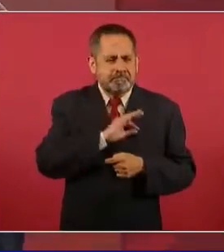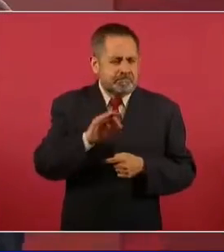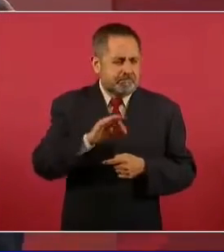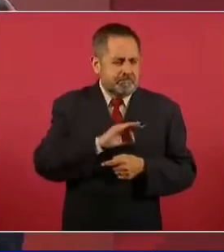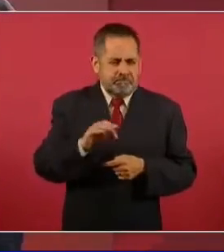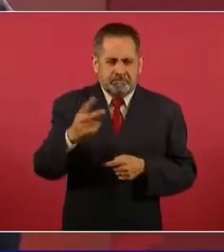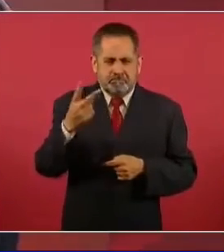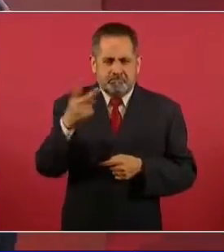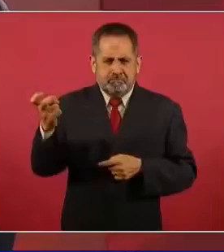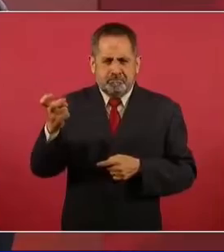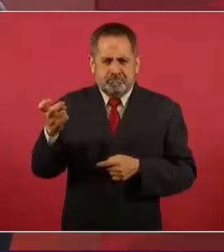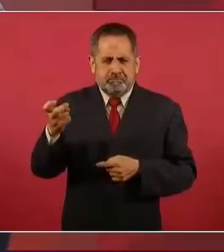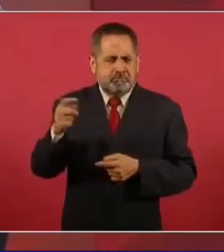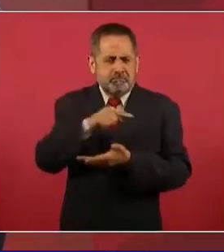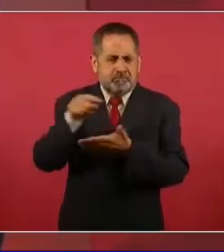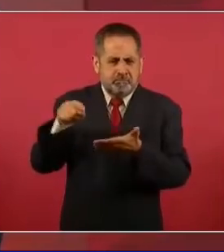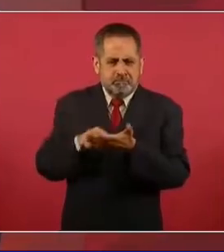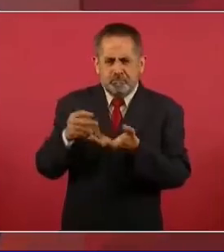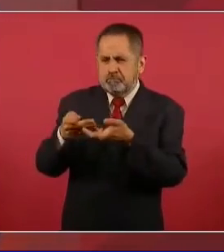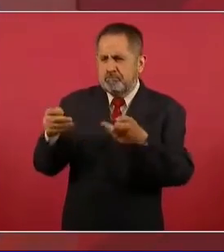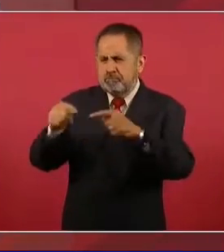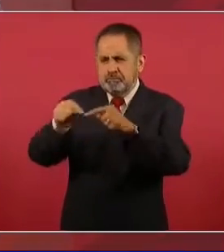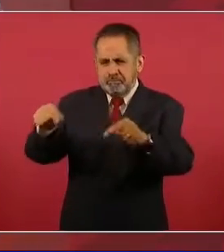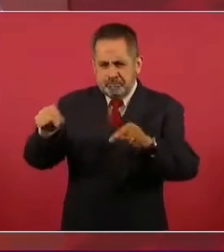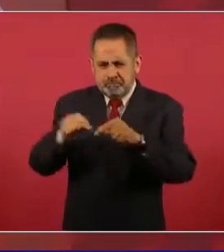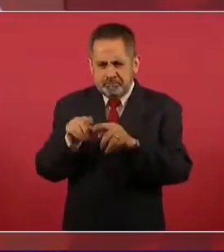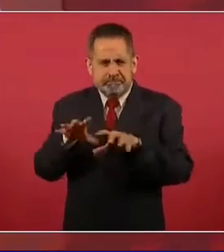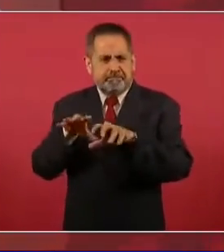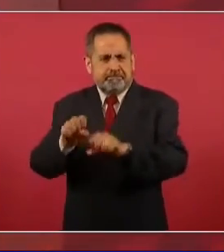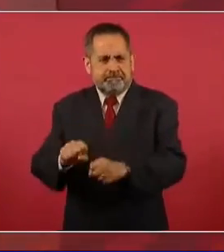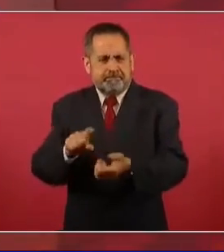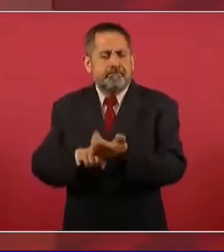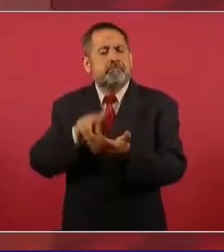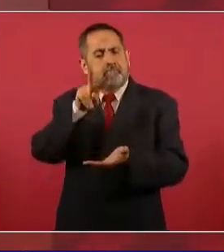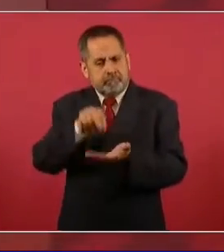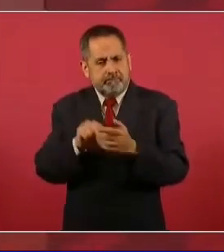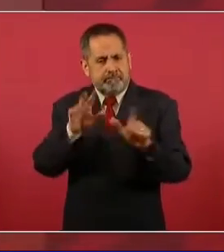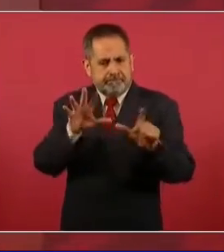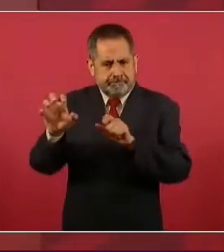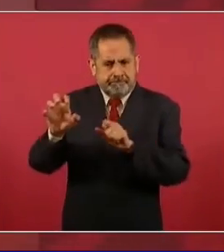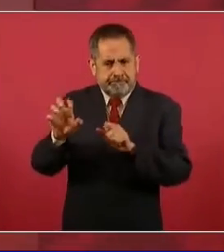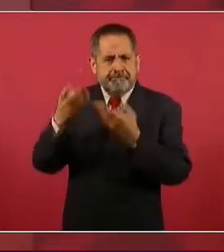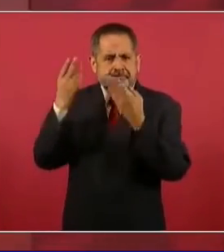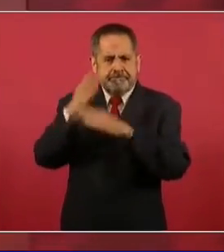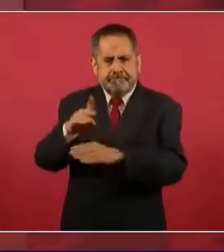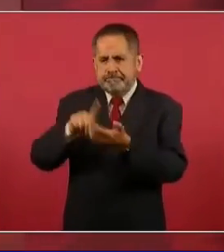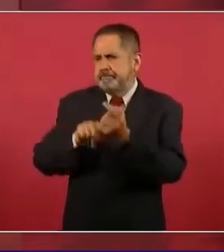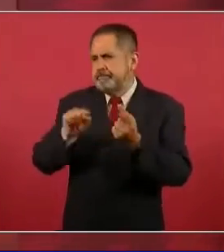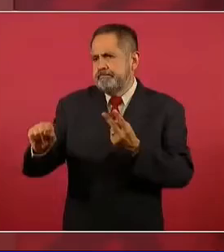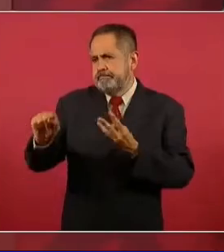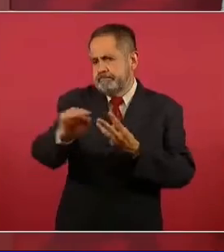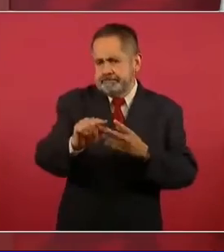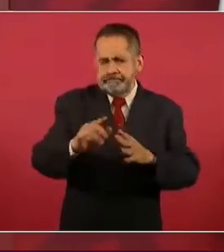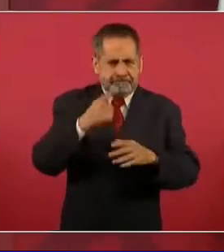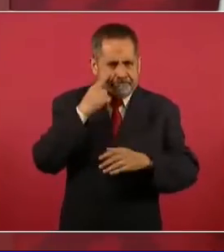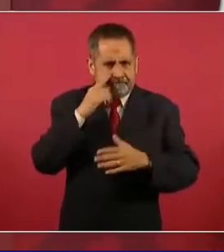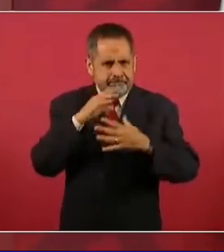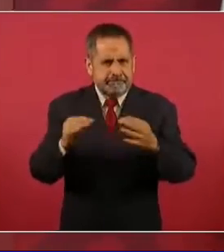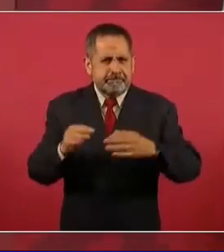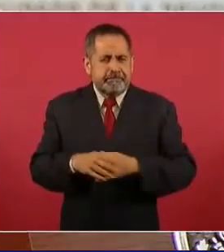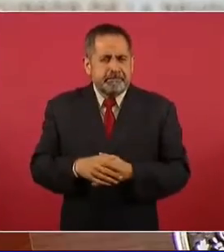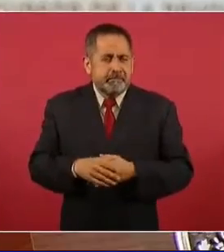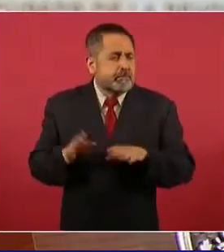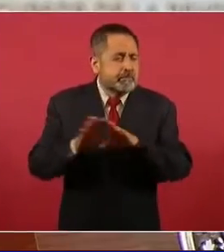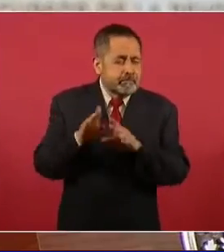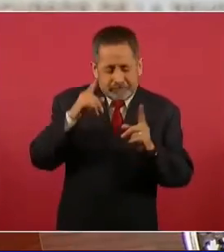200 terrenos para los 2.700. ¿Saben qué nos